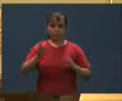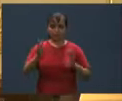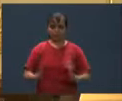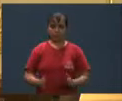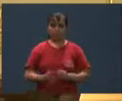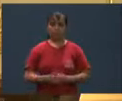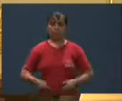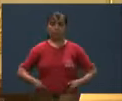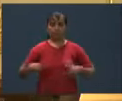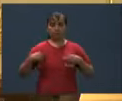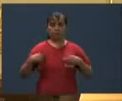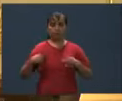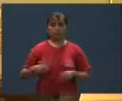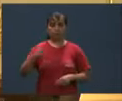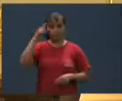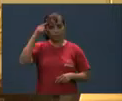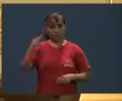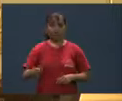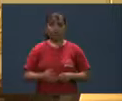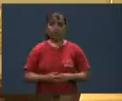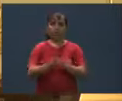monástica, roguemos al Señor.